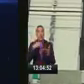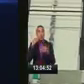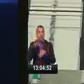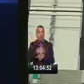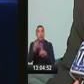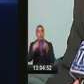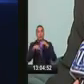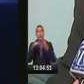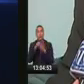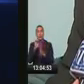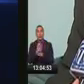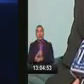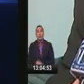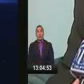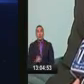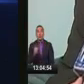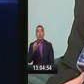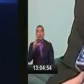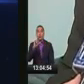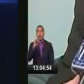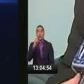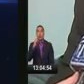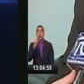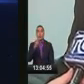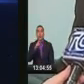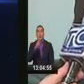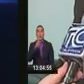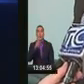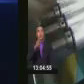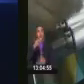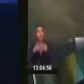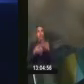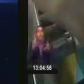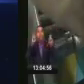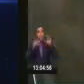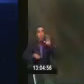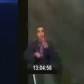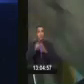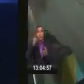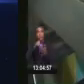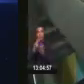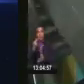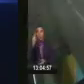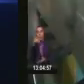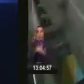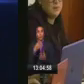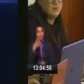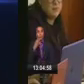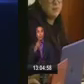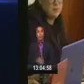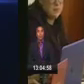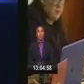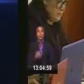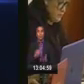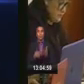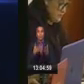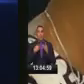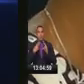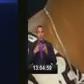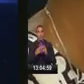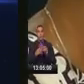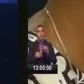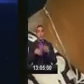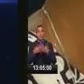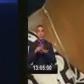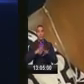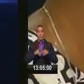y extradición. Solís es uno de los 24 procesados en el caso Sobornos 2012-2016, que investiga el delito de